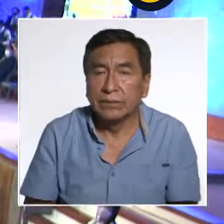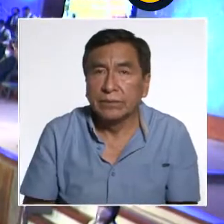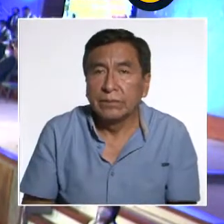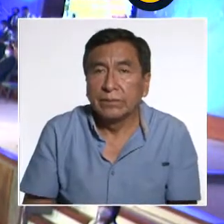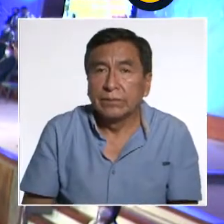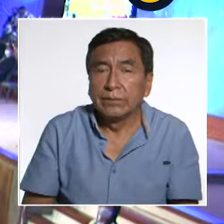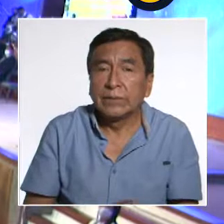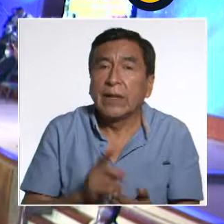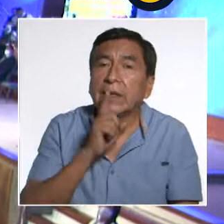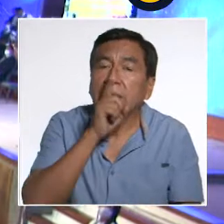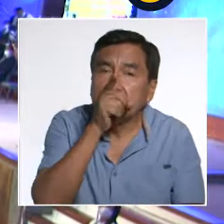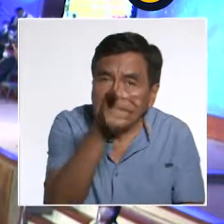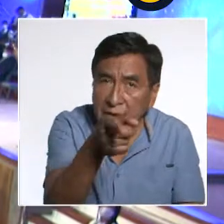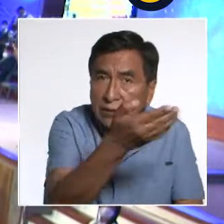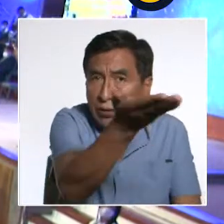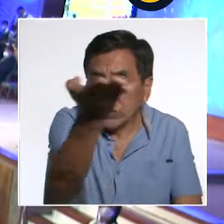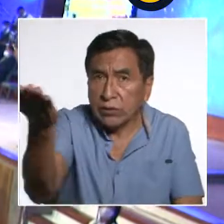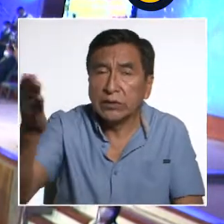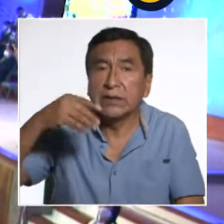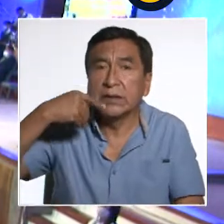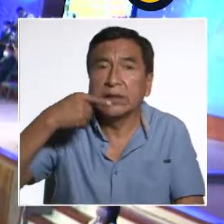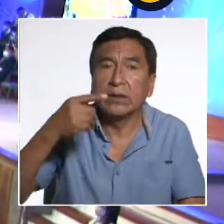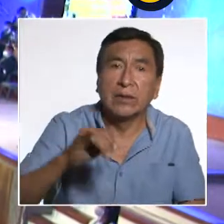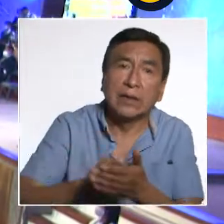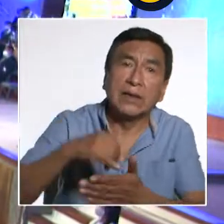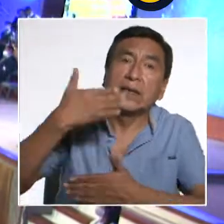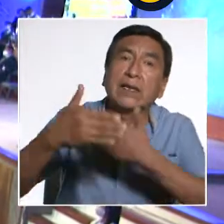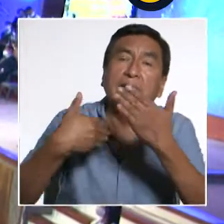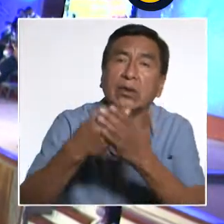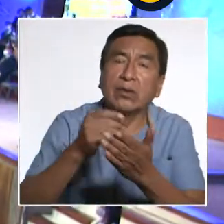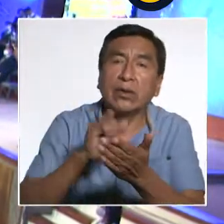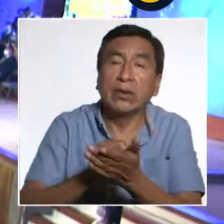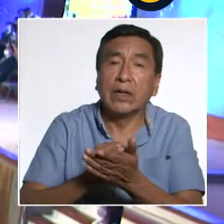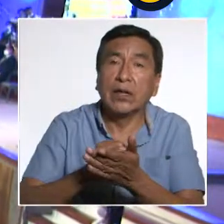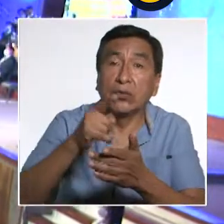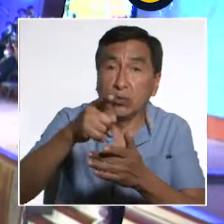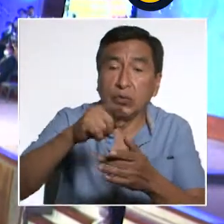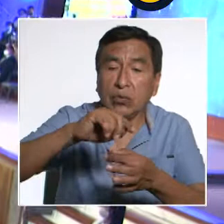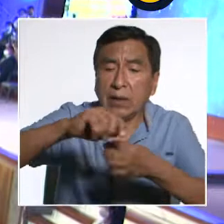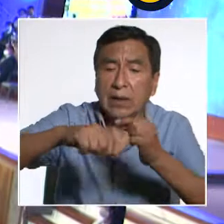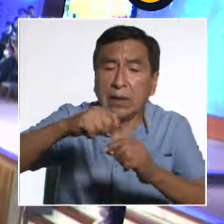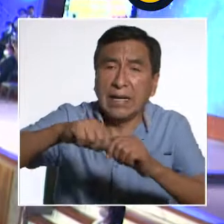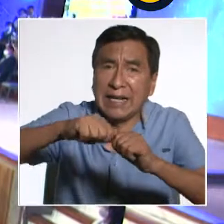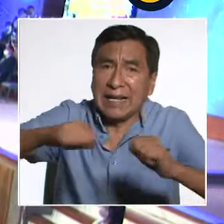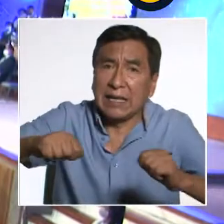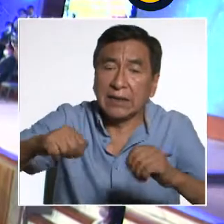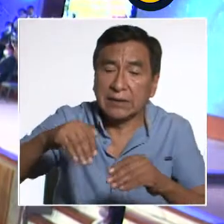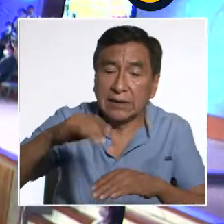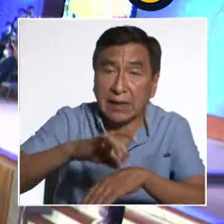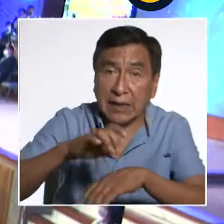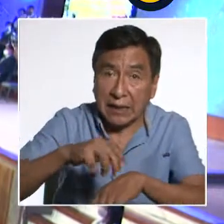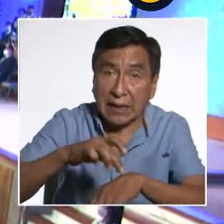de cierto os digo que todo lo que atéis en la tierra será atado en el